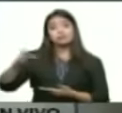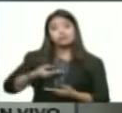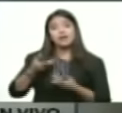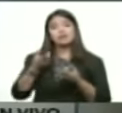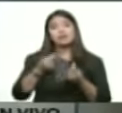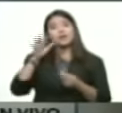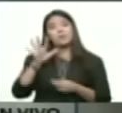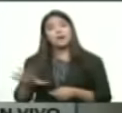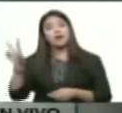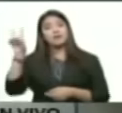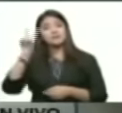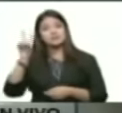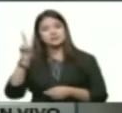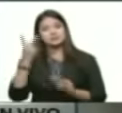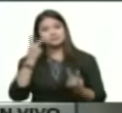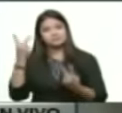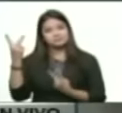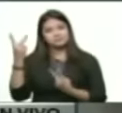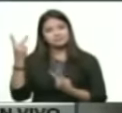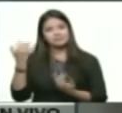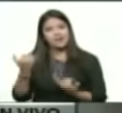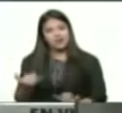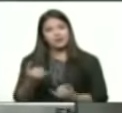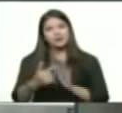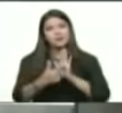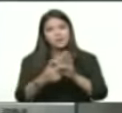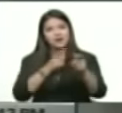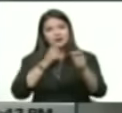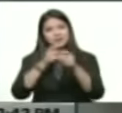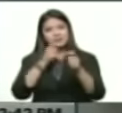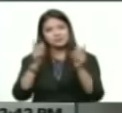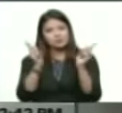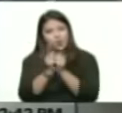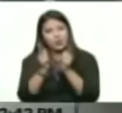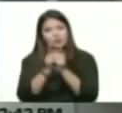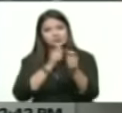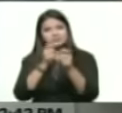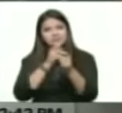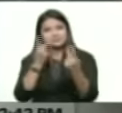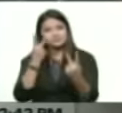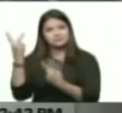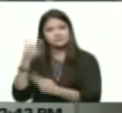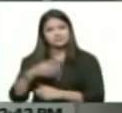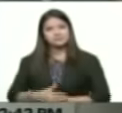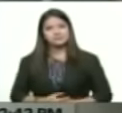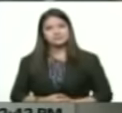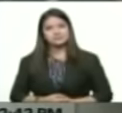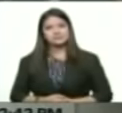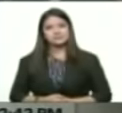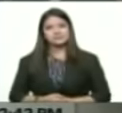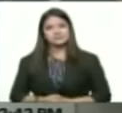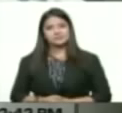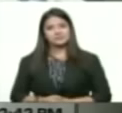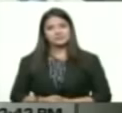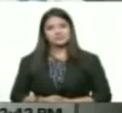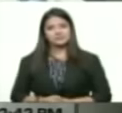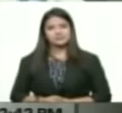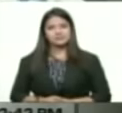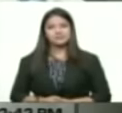nuestro país. Pero vamos a escuchar de inmediato parte entonces de las declaraciones de María Corina Machado.